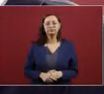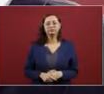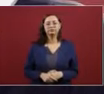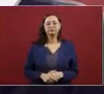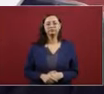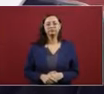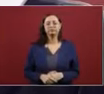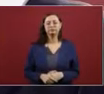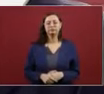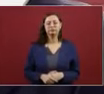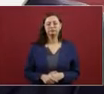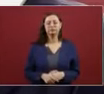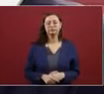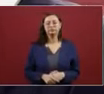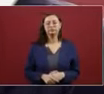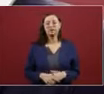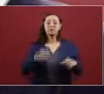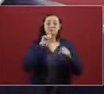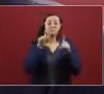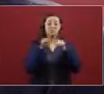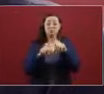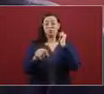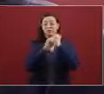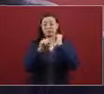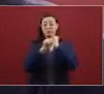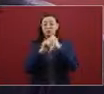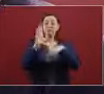más barato el transporte,